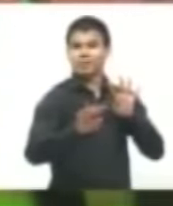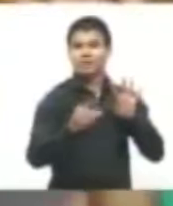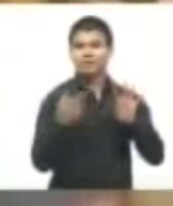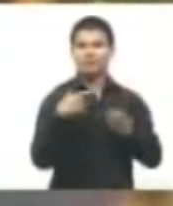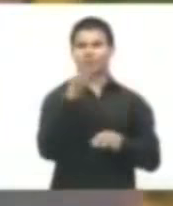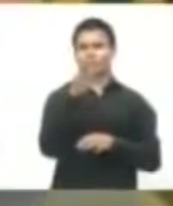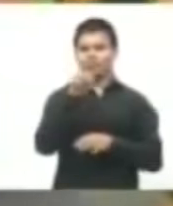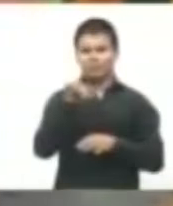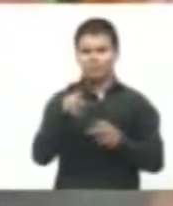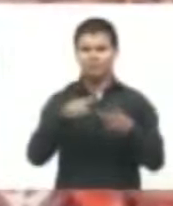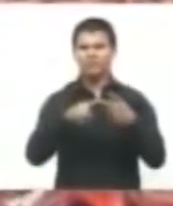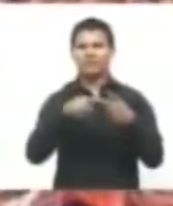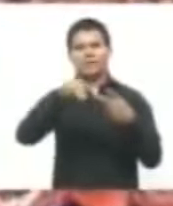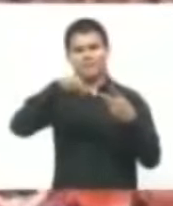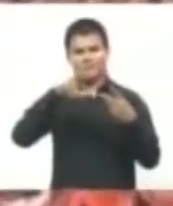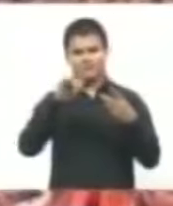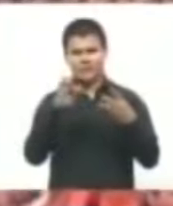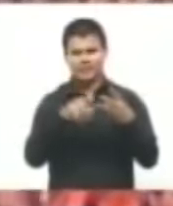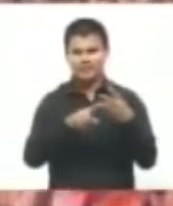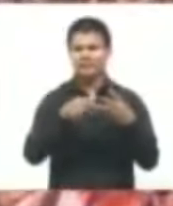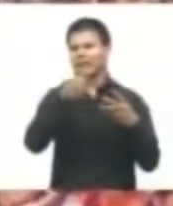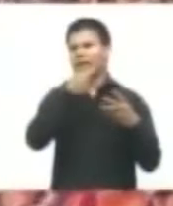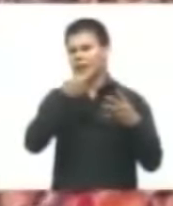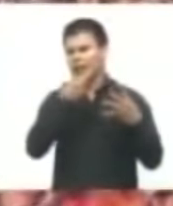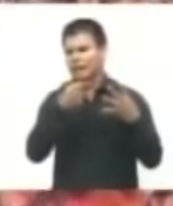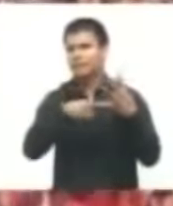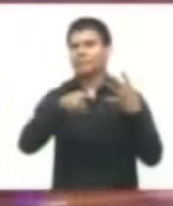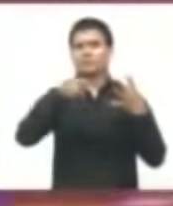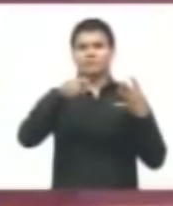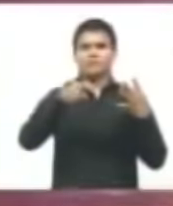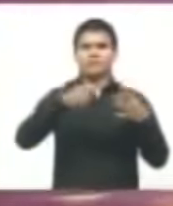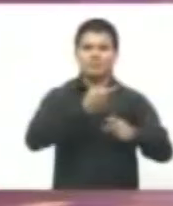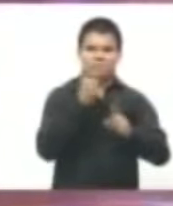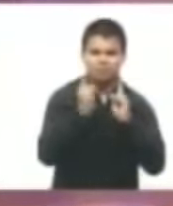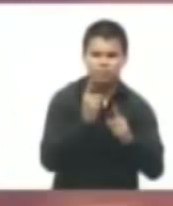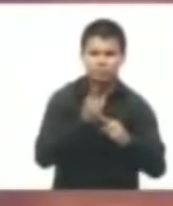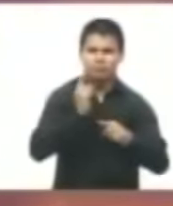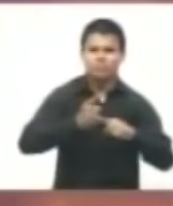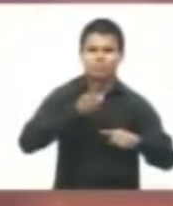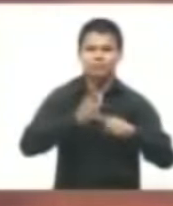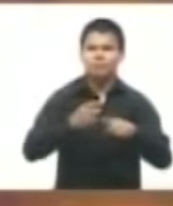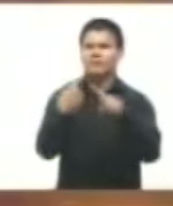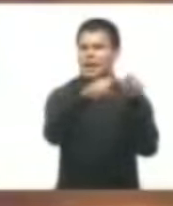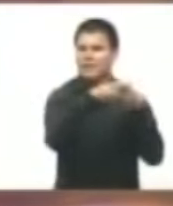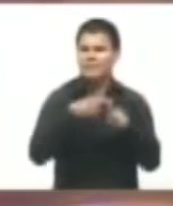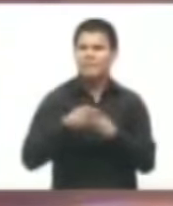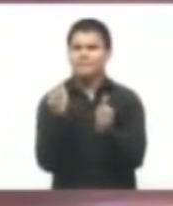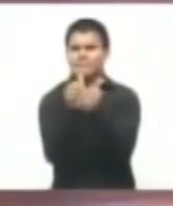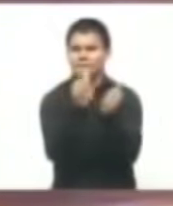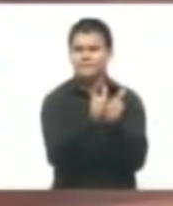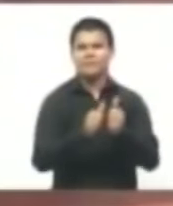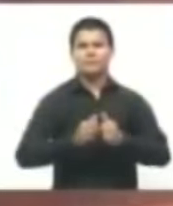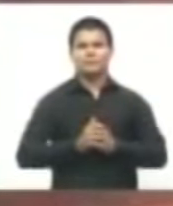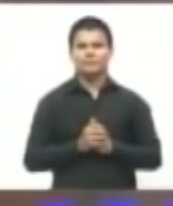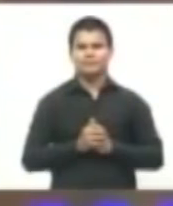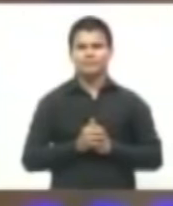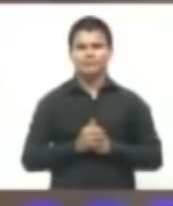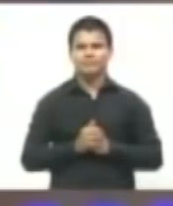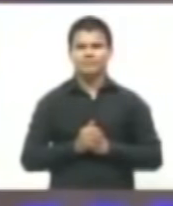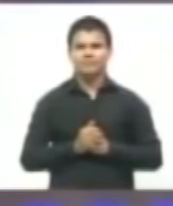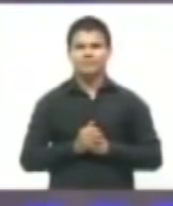Momposina, Michelle el Buenón, Belkis Concepción y las chicas del Merengue, Caliope y Ruta 4. Inconsciente,